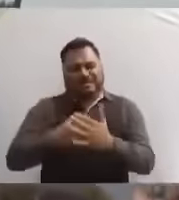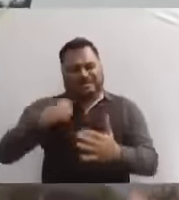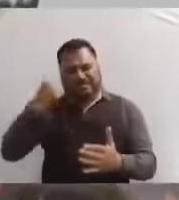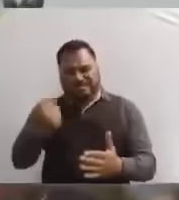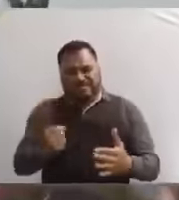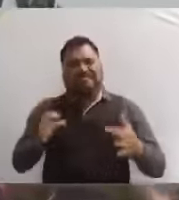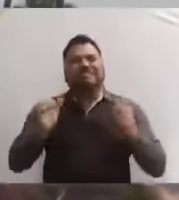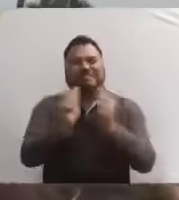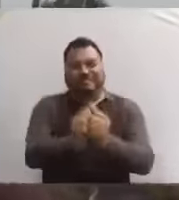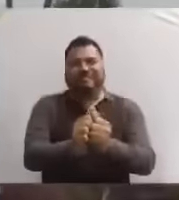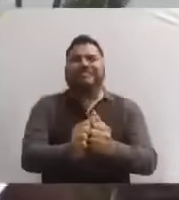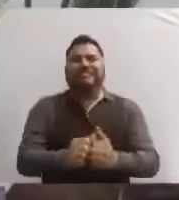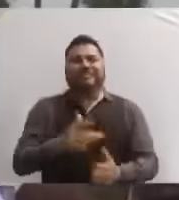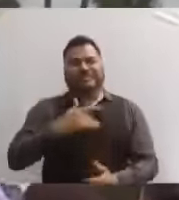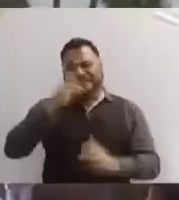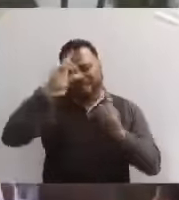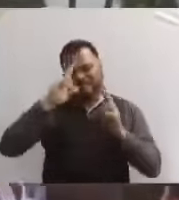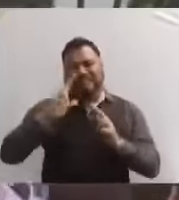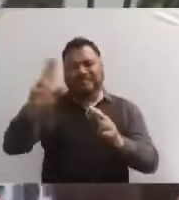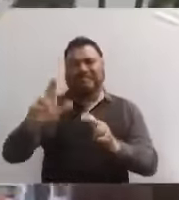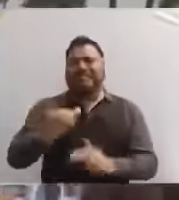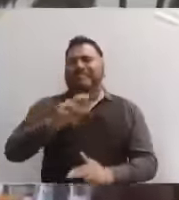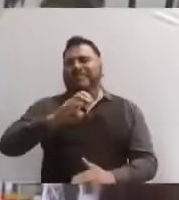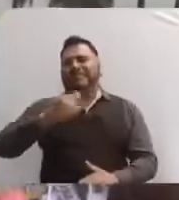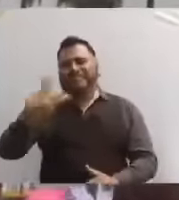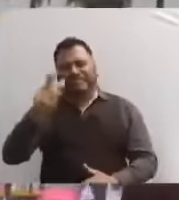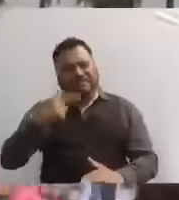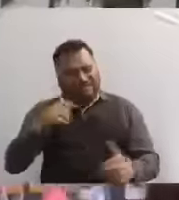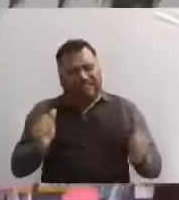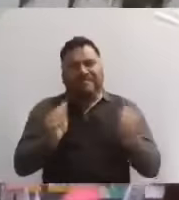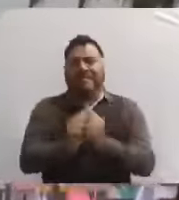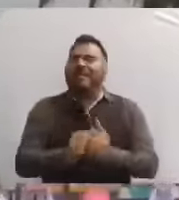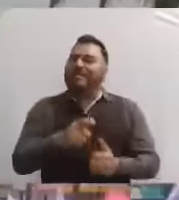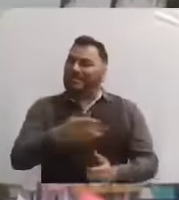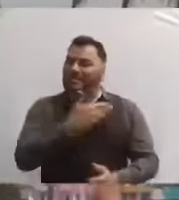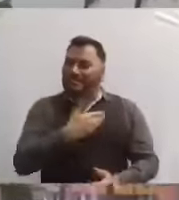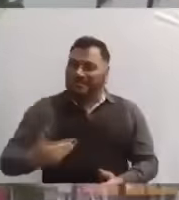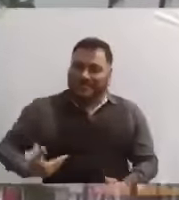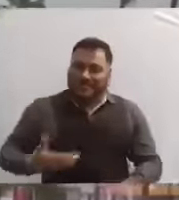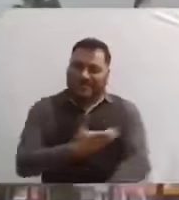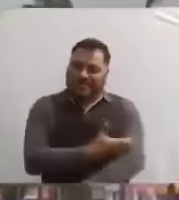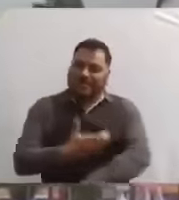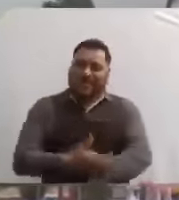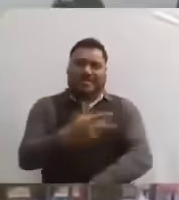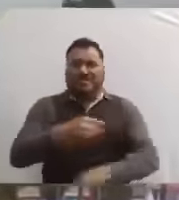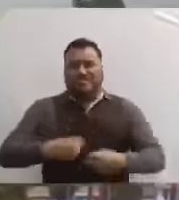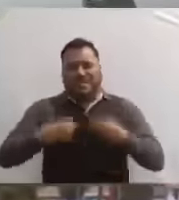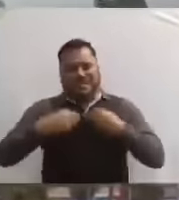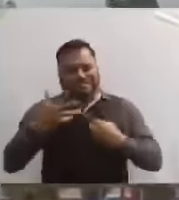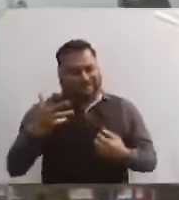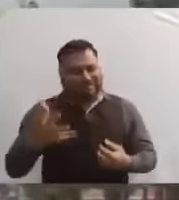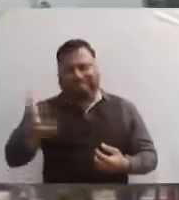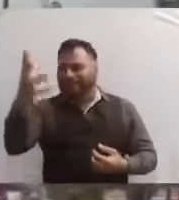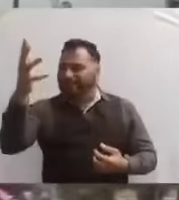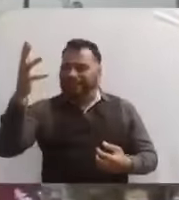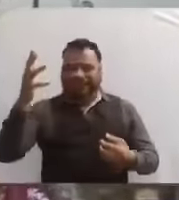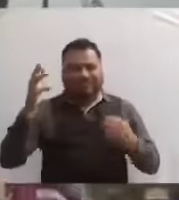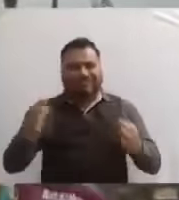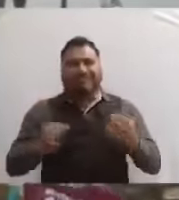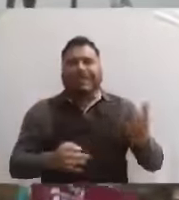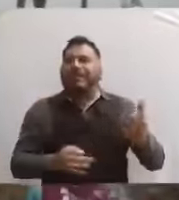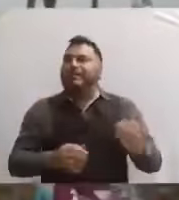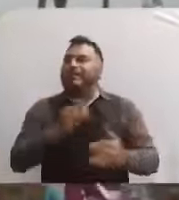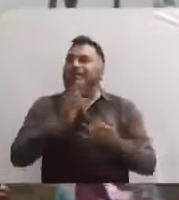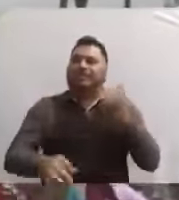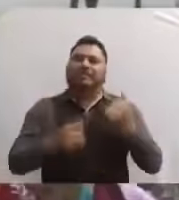Luchar con Obrador. Larga vida al compañero presidente López Obrador. Y termino,